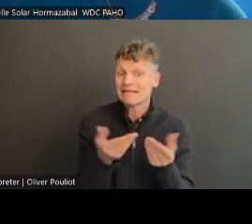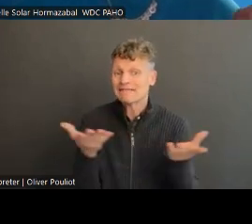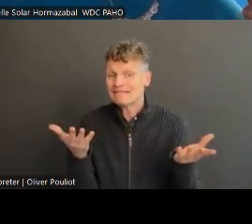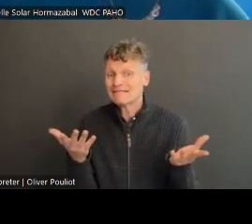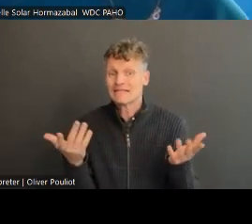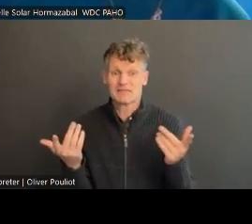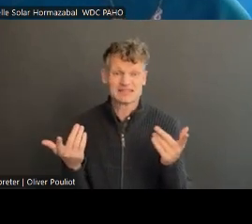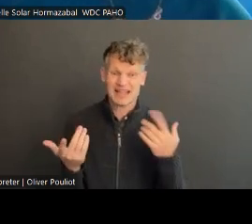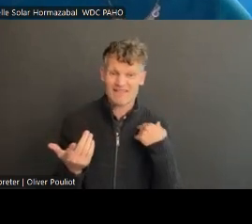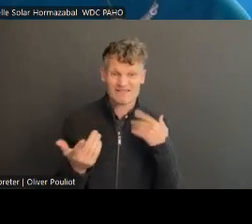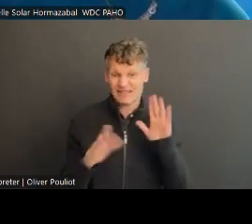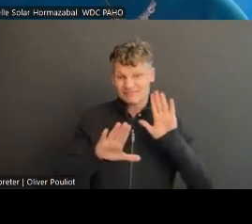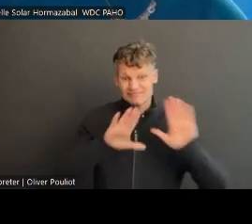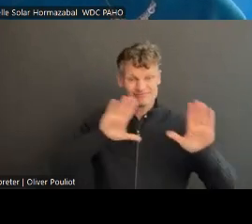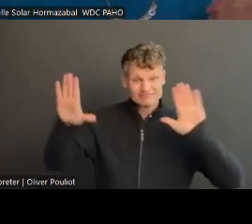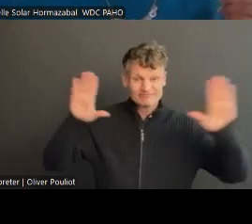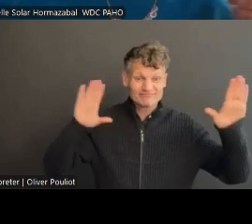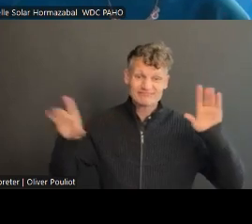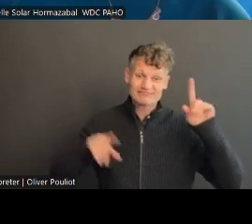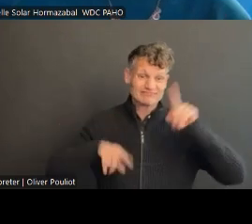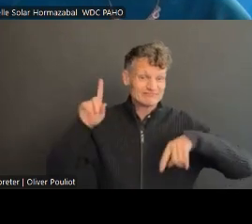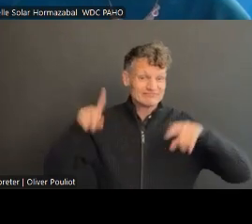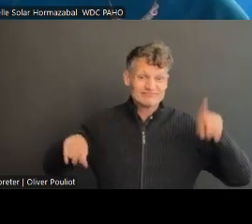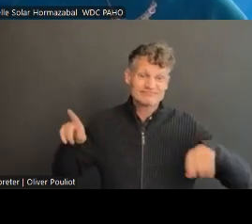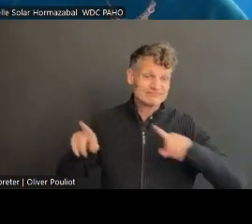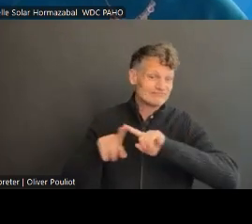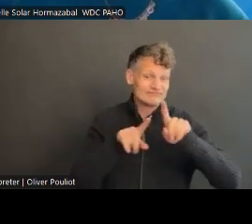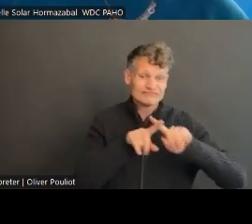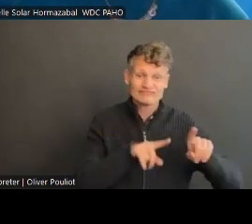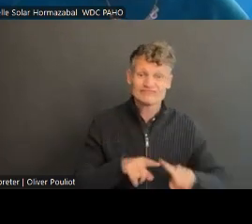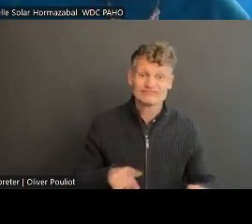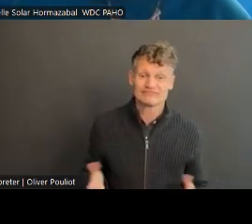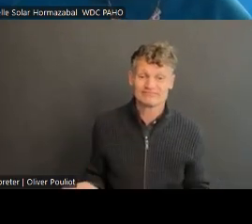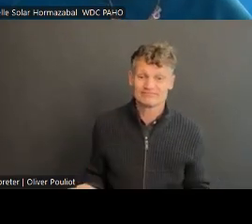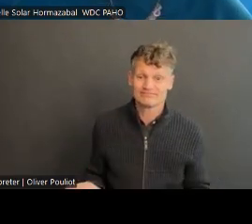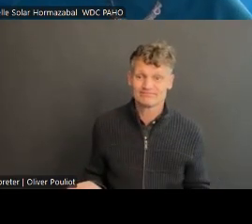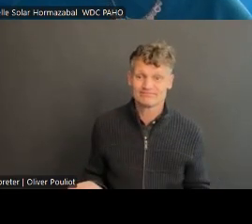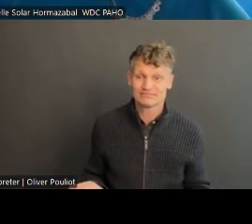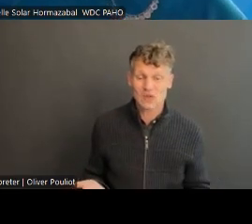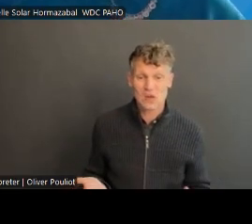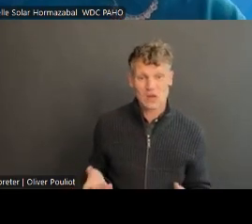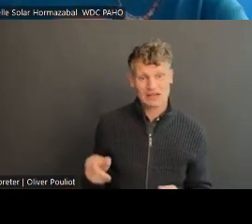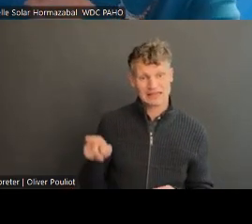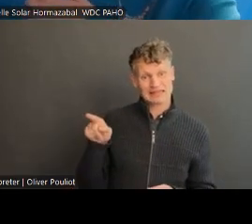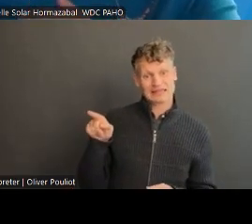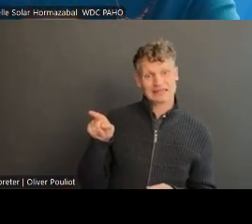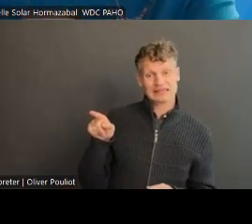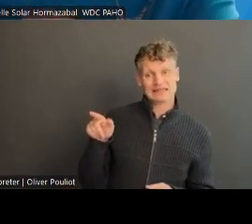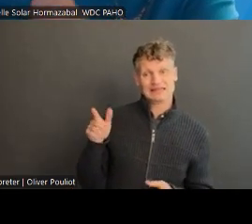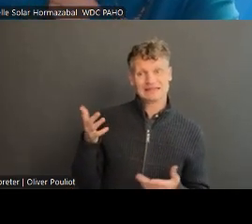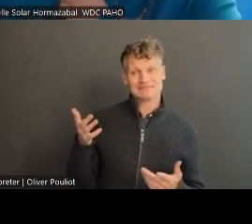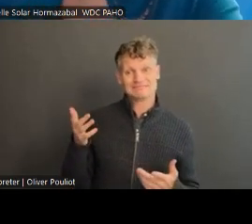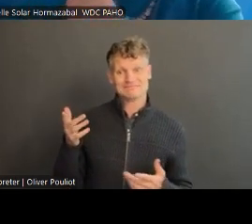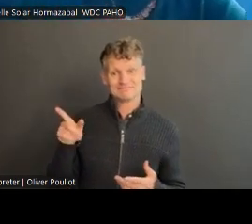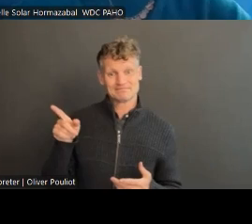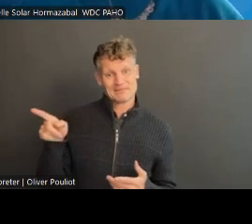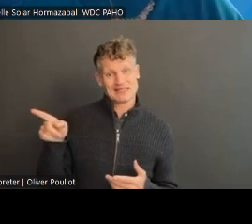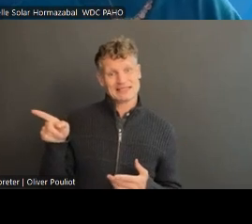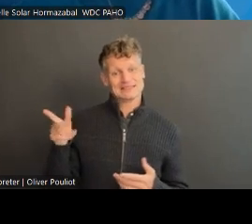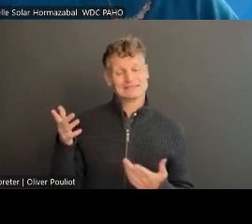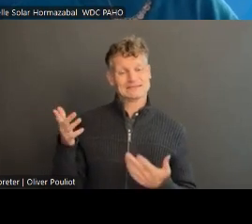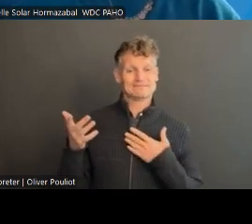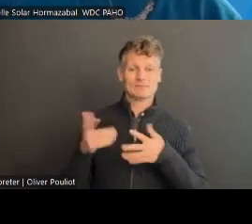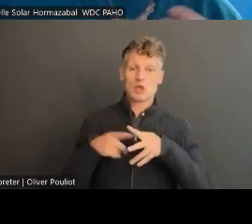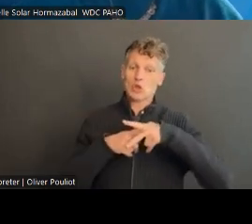herramienta de análisis rápido de equidad, que está en proceso de validación y construcción desde el departamento, y que busca básicamente, nos